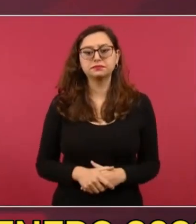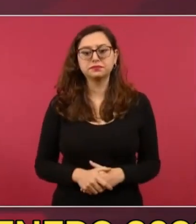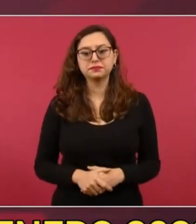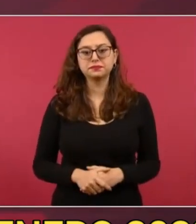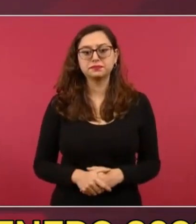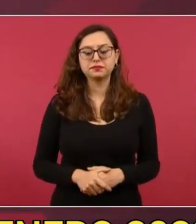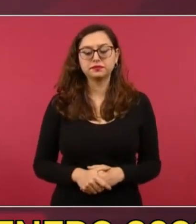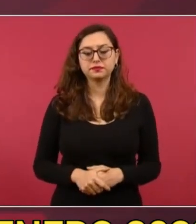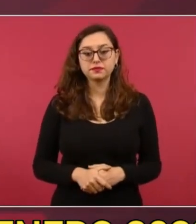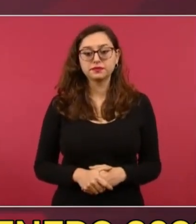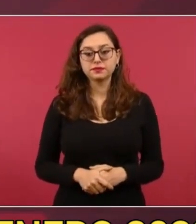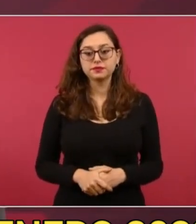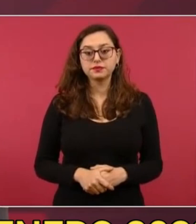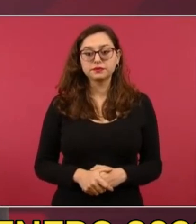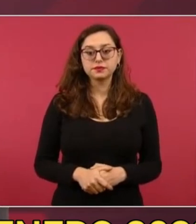creo que